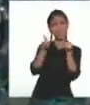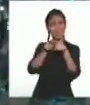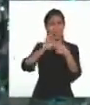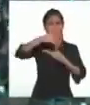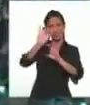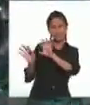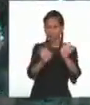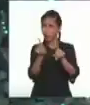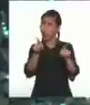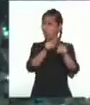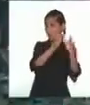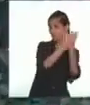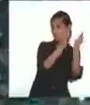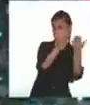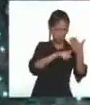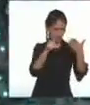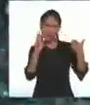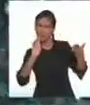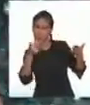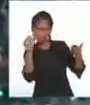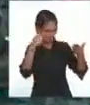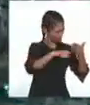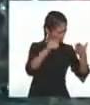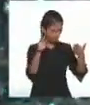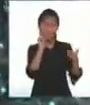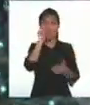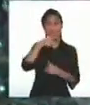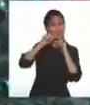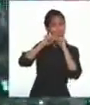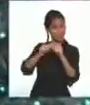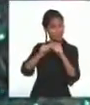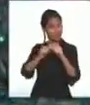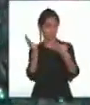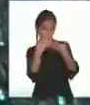buscar en internet para verificar que las respuestas sean las correctas. Mañana continuaremos en la elaboración de nuestro juego.